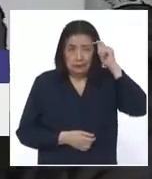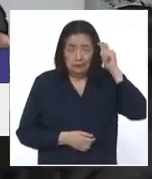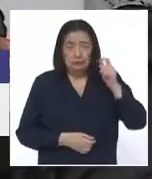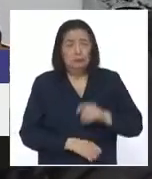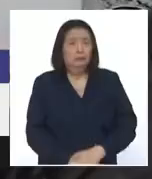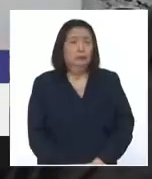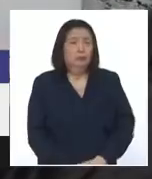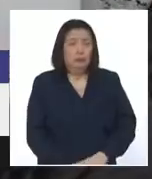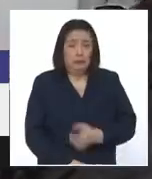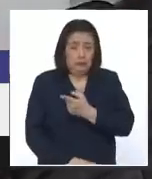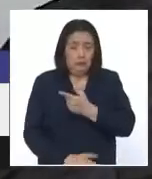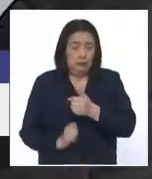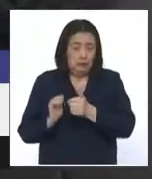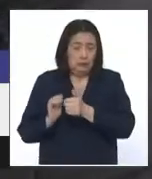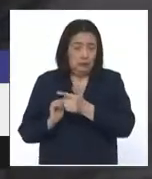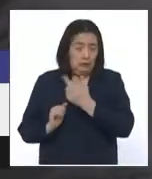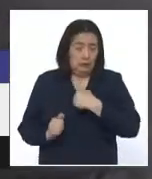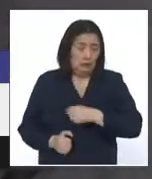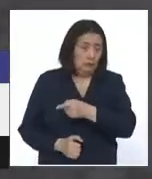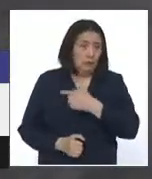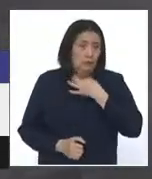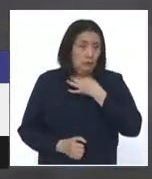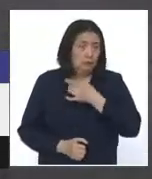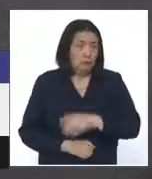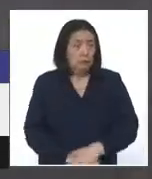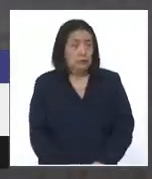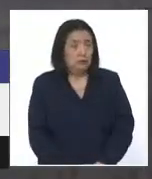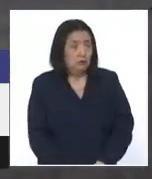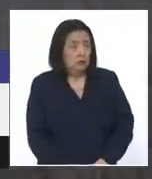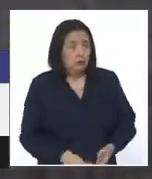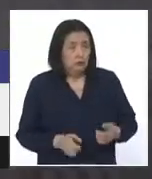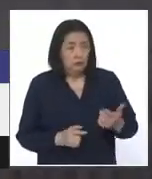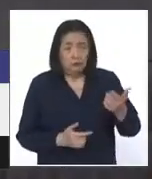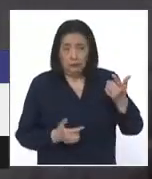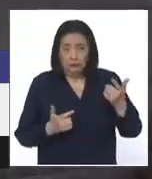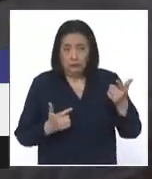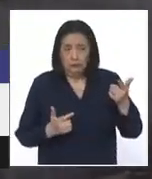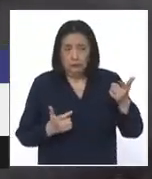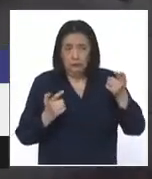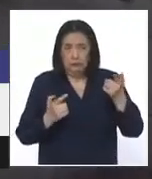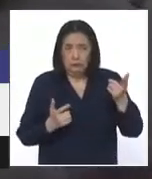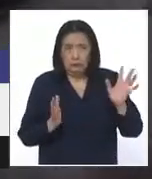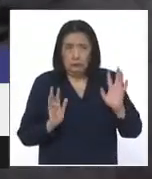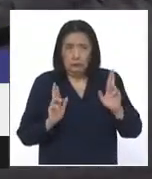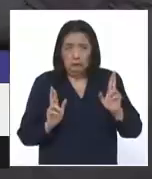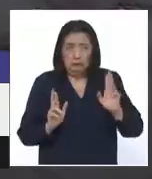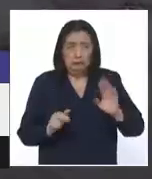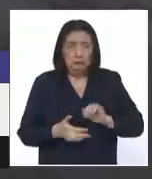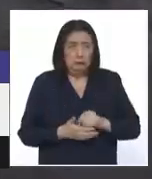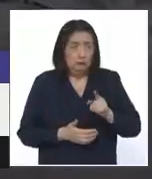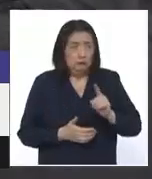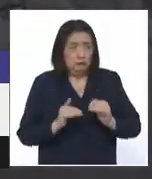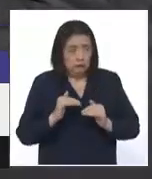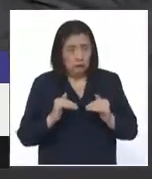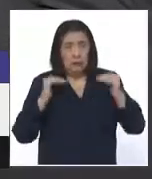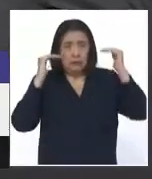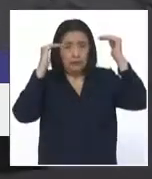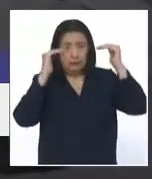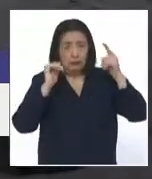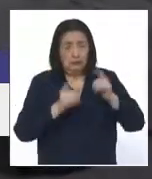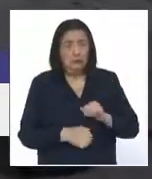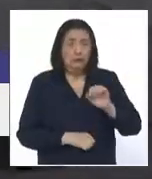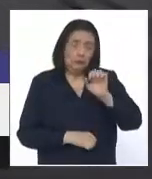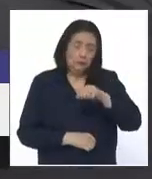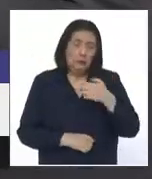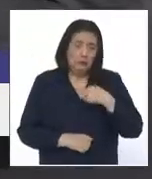tío? ¿Es el hijo de la señora? Sí, el hijo de mi abuelo. Ustedes, al momento del disparo, señor, afortunadamente estaban ya en el dormitorio.